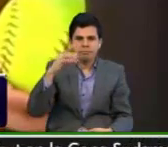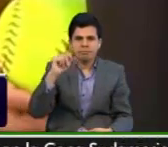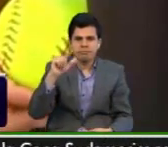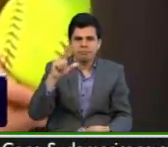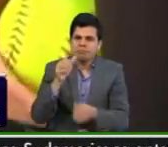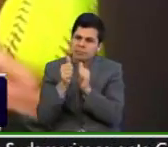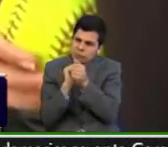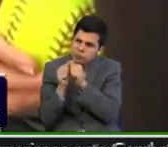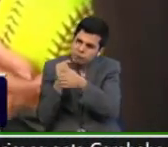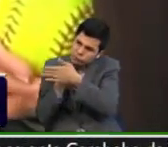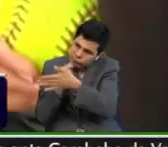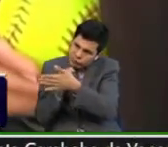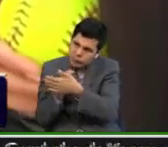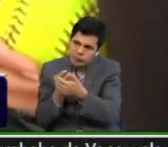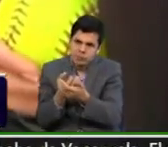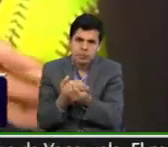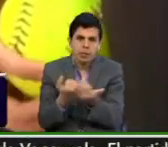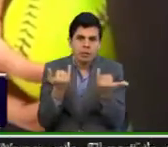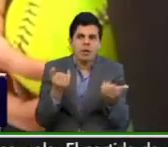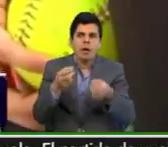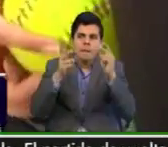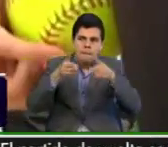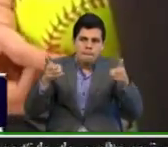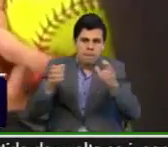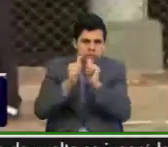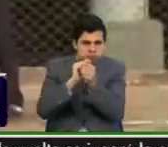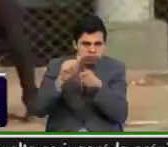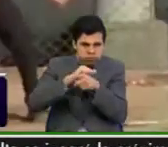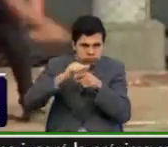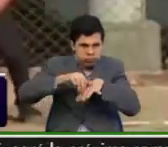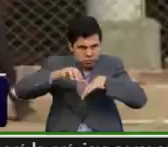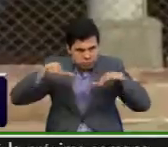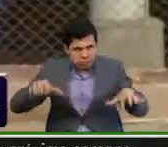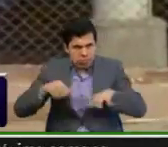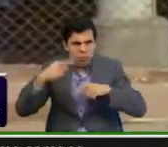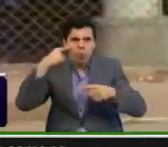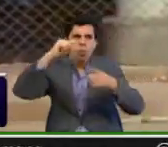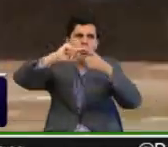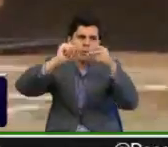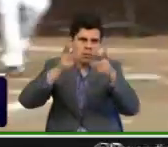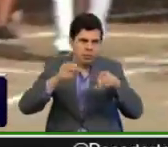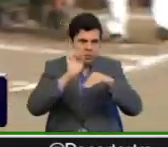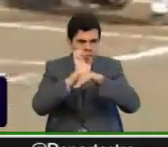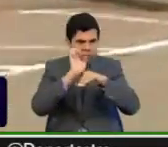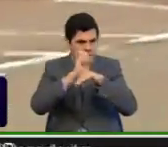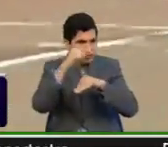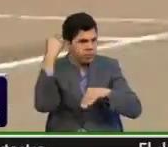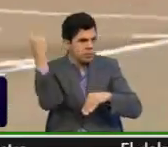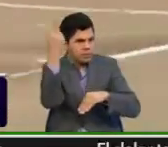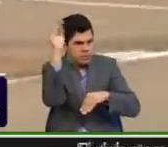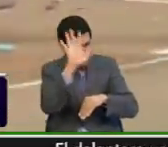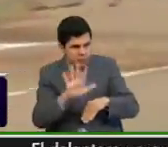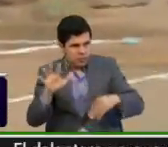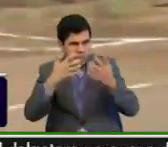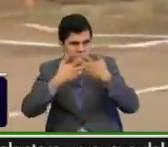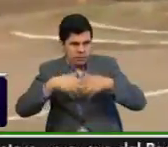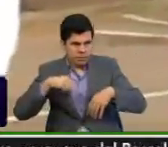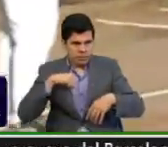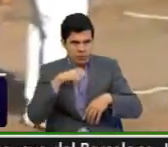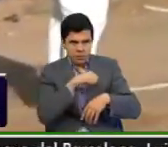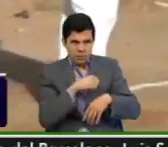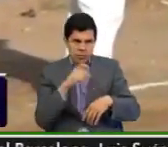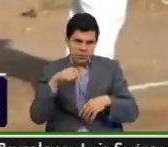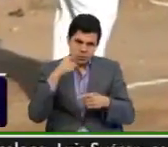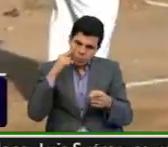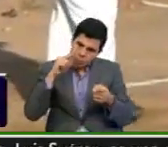deporte. El llamado que hace la gente que trabaja por el softball en el departamento es para que los entes gubernamentales y la empresa privada les brinden